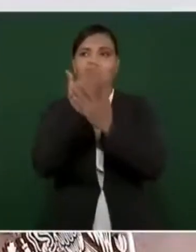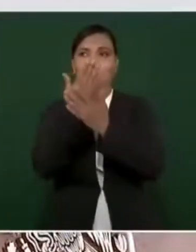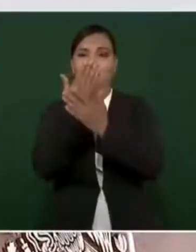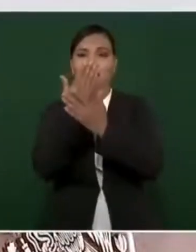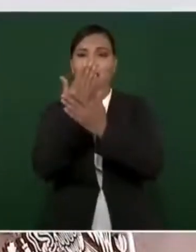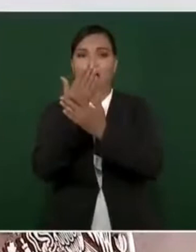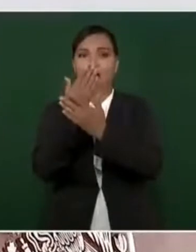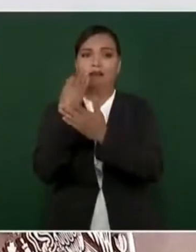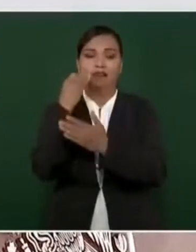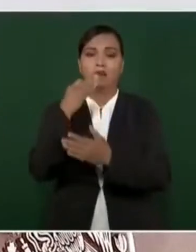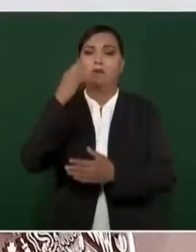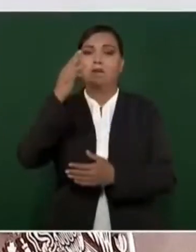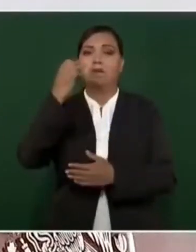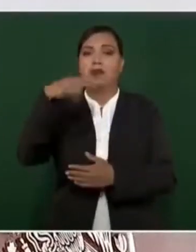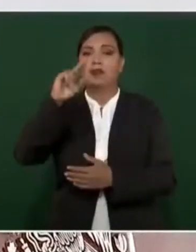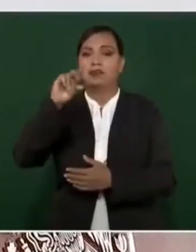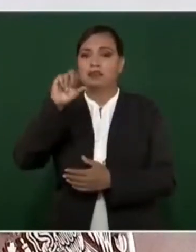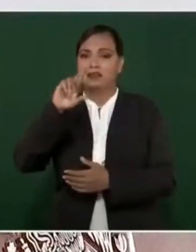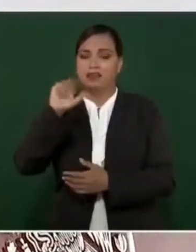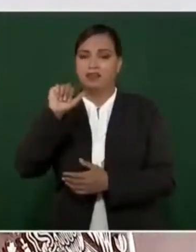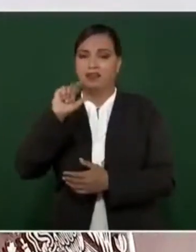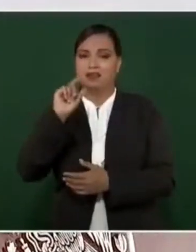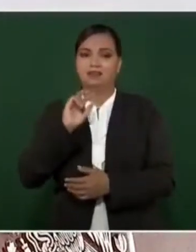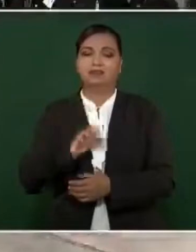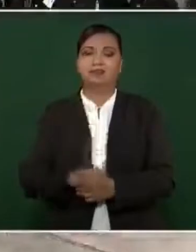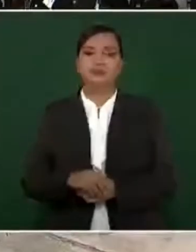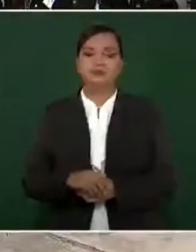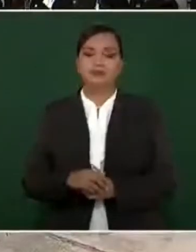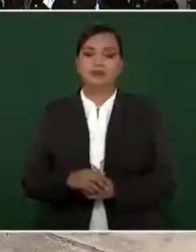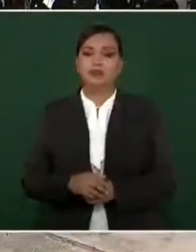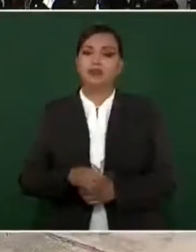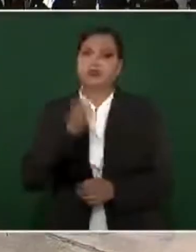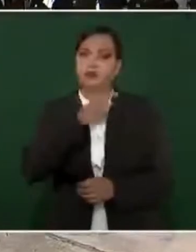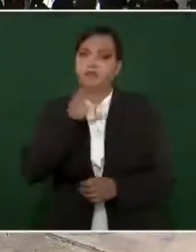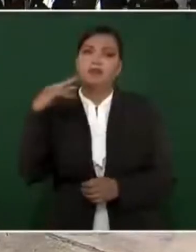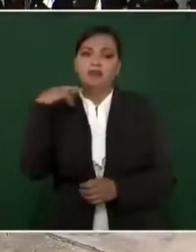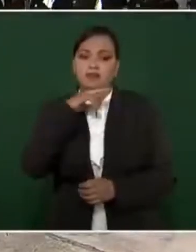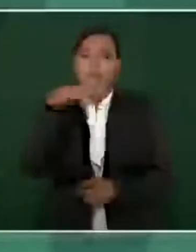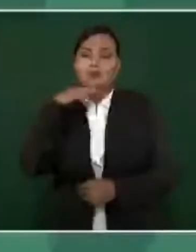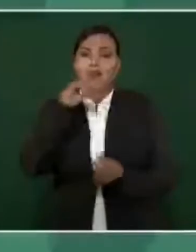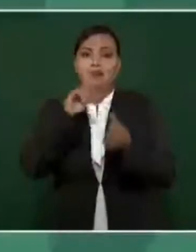y que se apuren a que, pues, si van a echar a dar un escándalo, pues que tenga